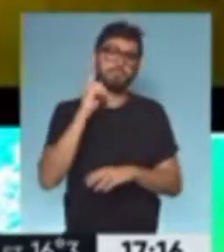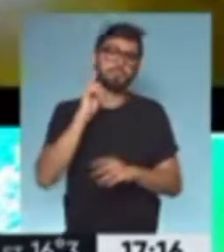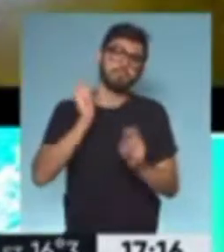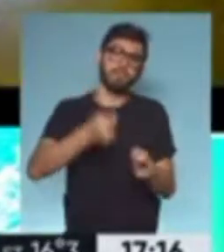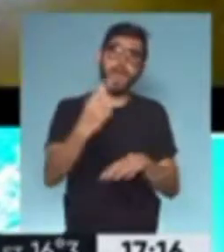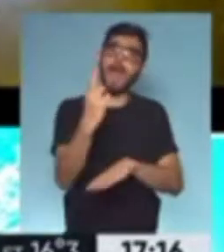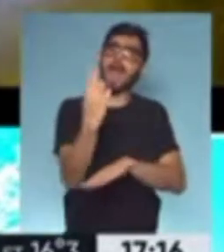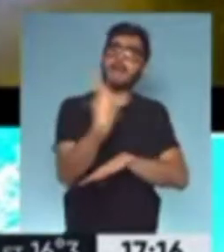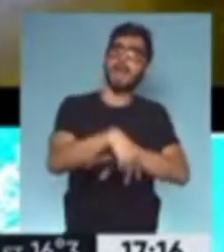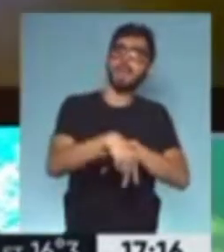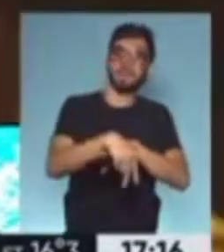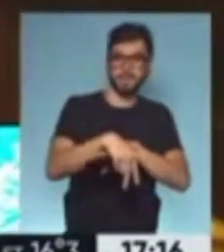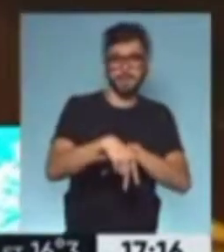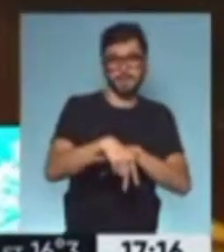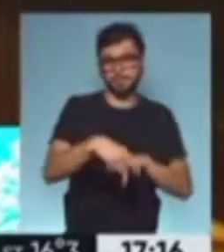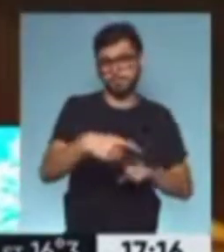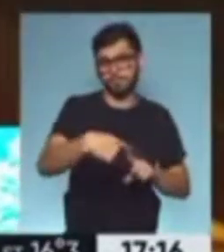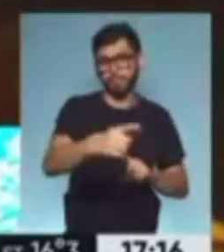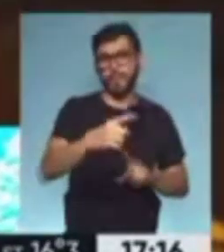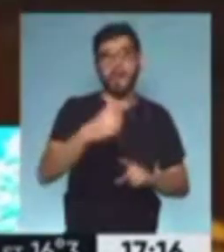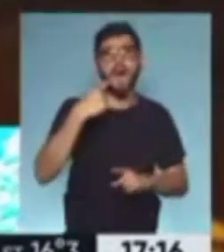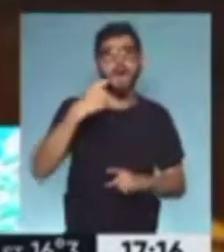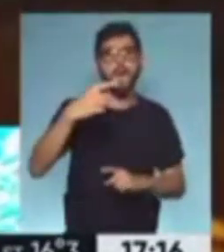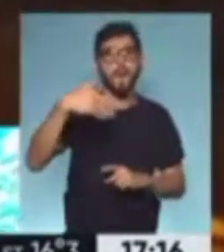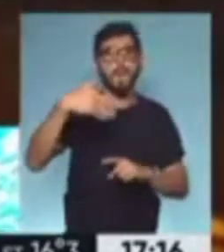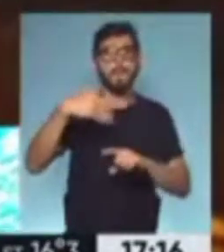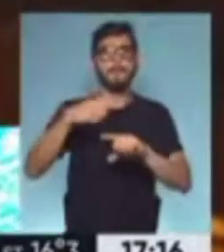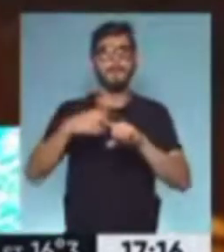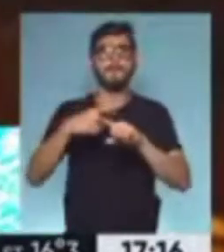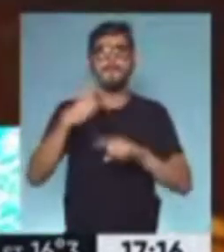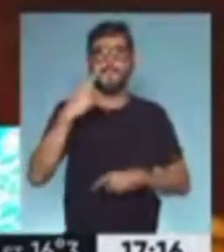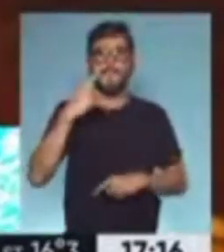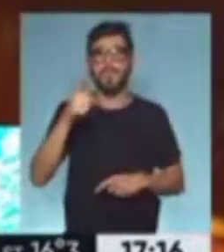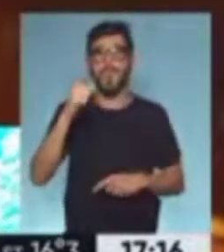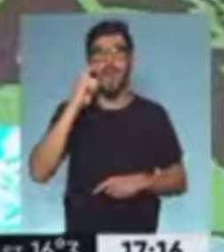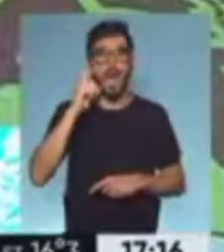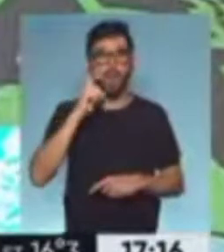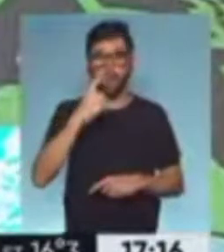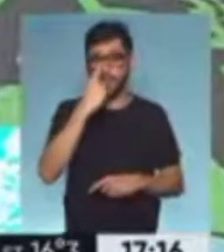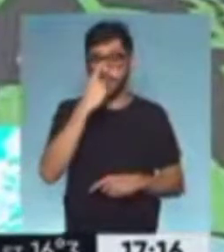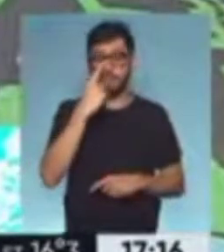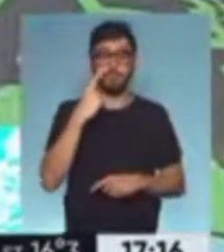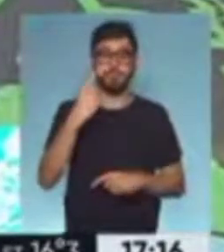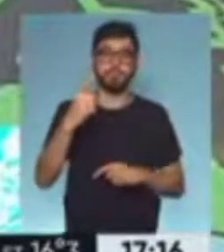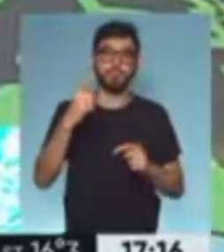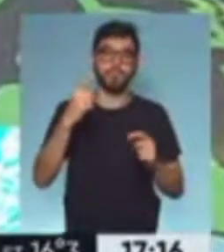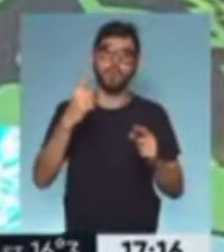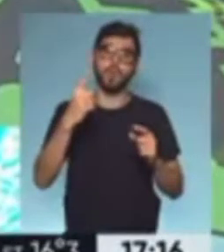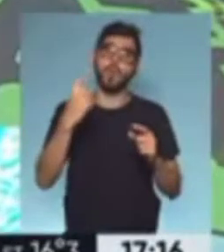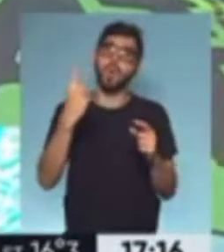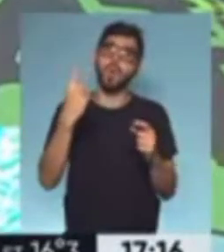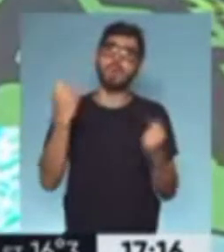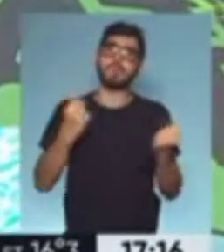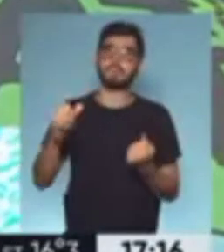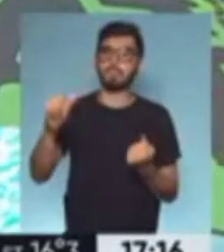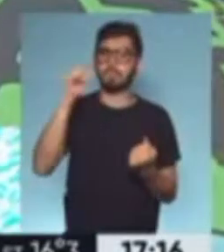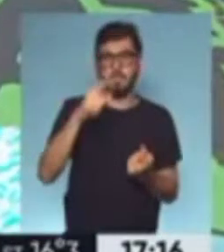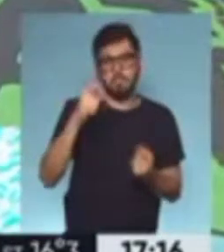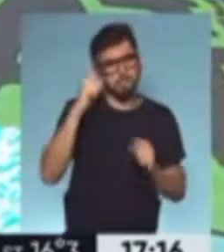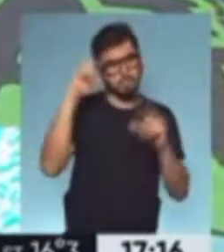transporte para ir y para volver. O sea, Maxi de La Rioja no le sorprende, digamos, que haya una persona que maneje